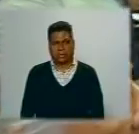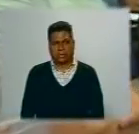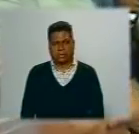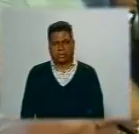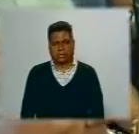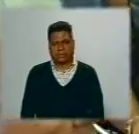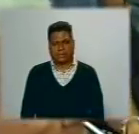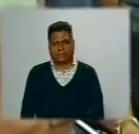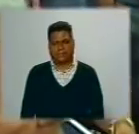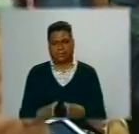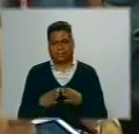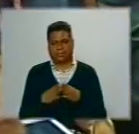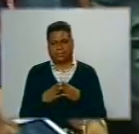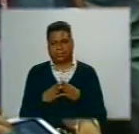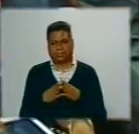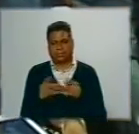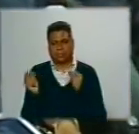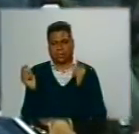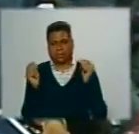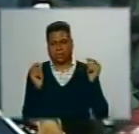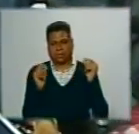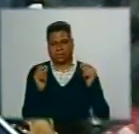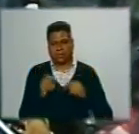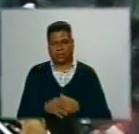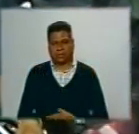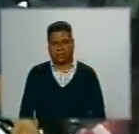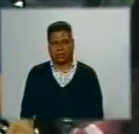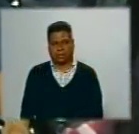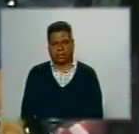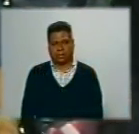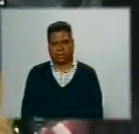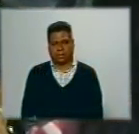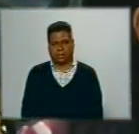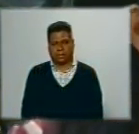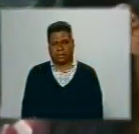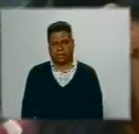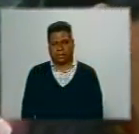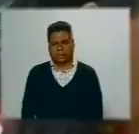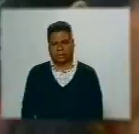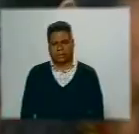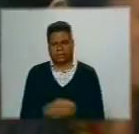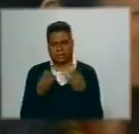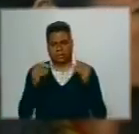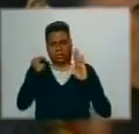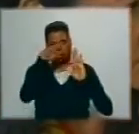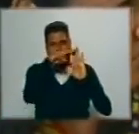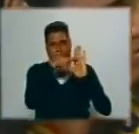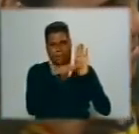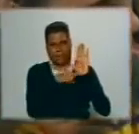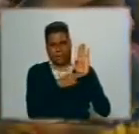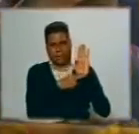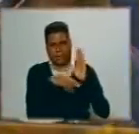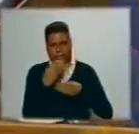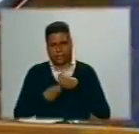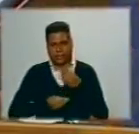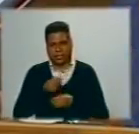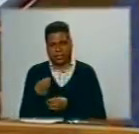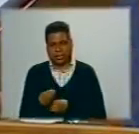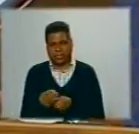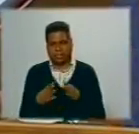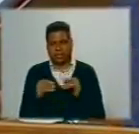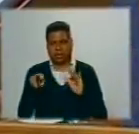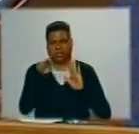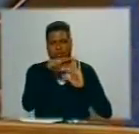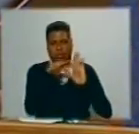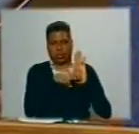disposición de las personas no deben implicar riesgo para su salud o seguridad, salvo los usuales o reglamentariamente admitidos en condiciones